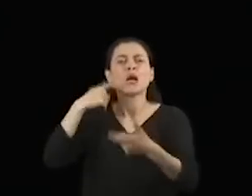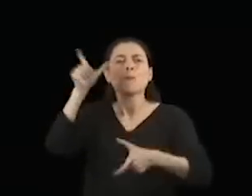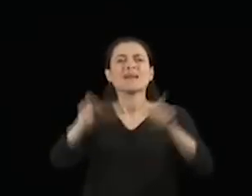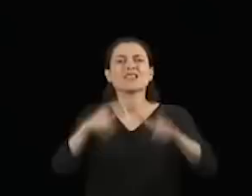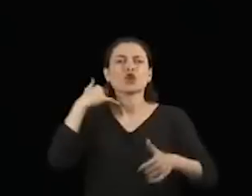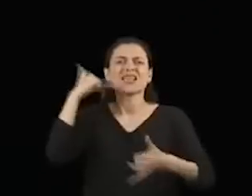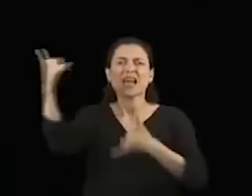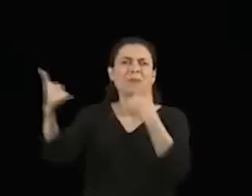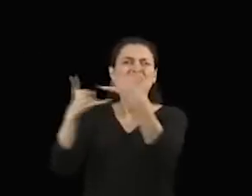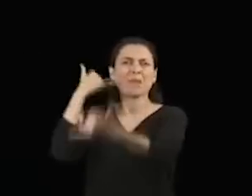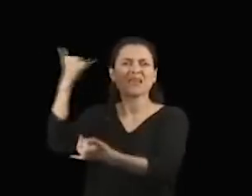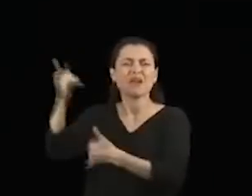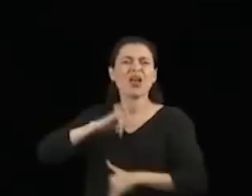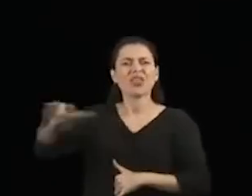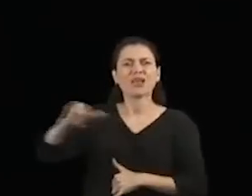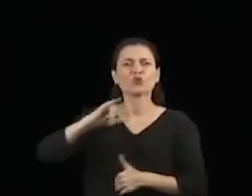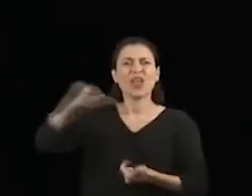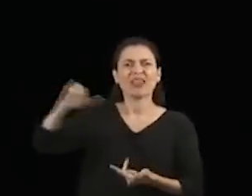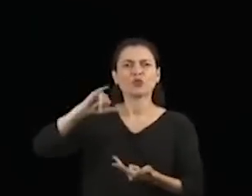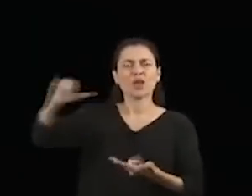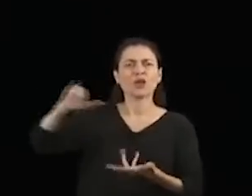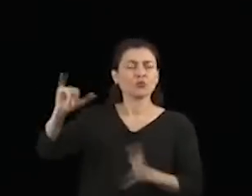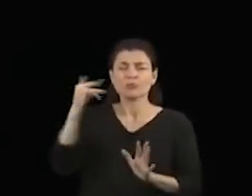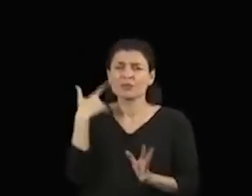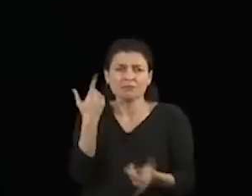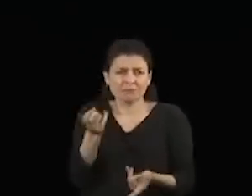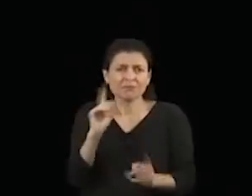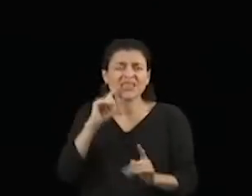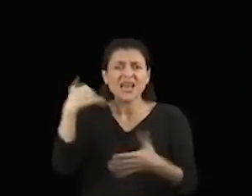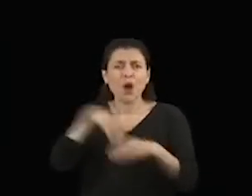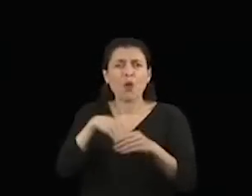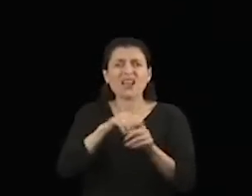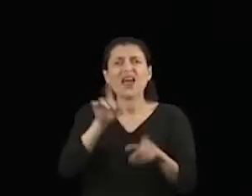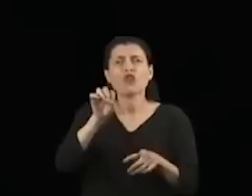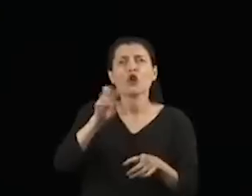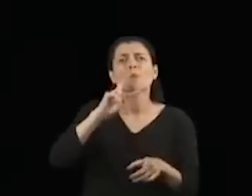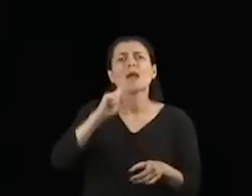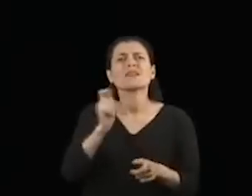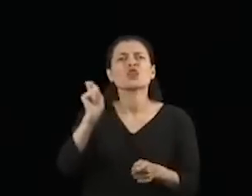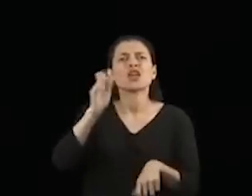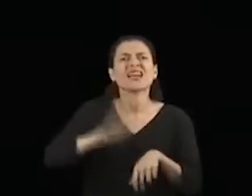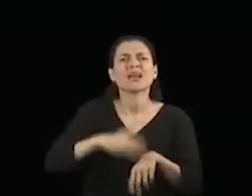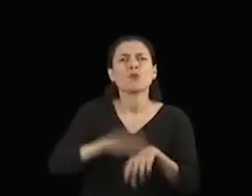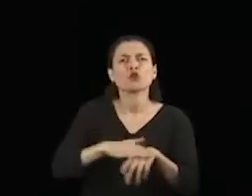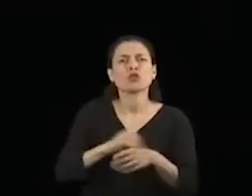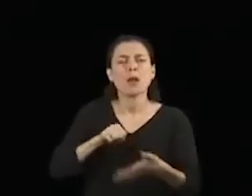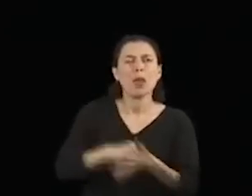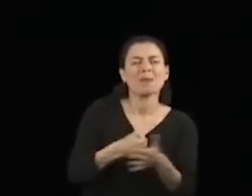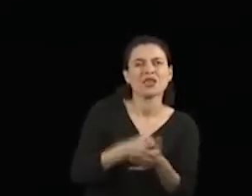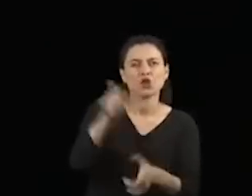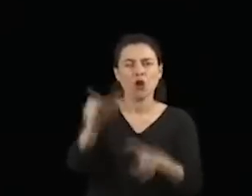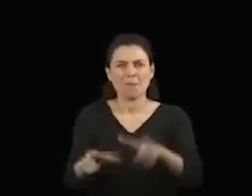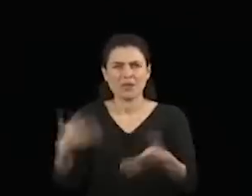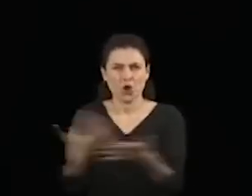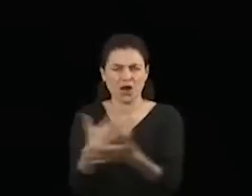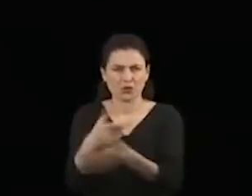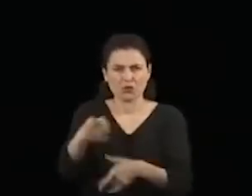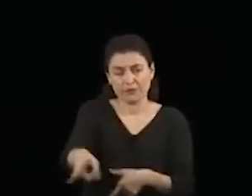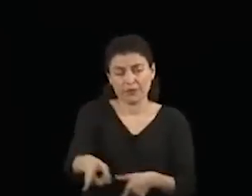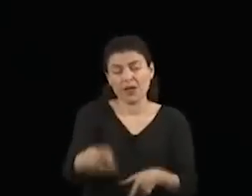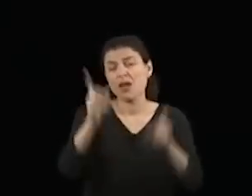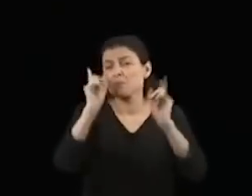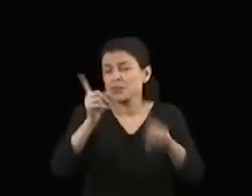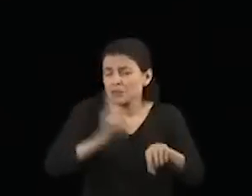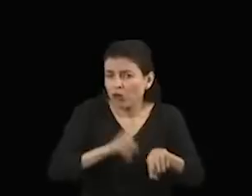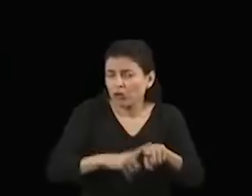causas iniciadas contra estas personas que extorsionaban a los más vulnerables. Y dentro de todas estas cosas nos fuimos enterando que